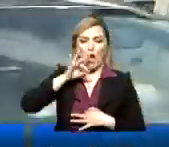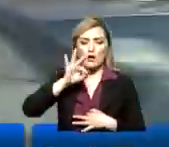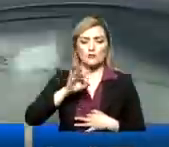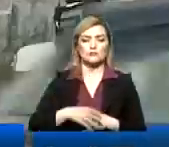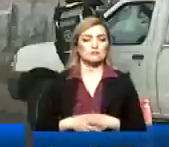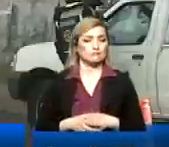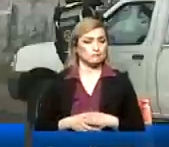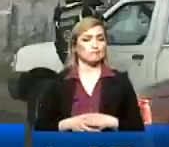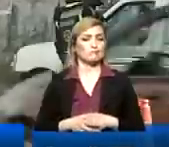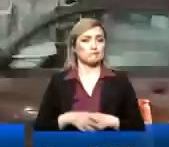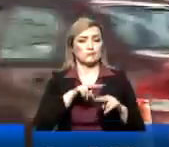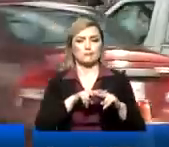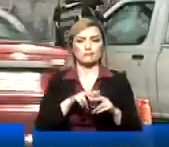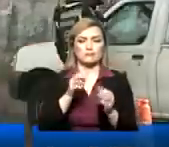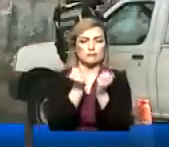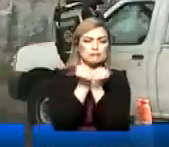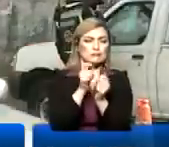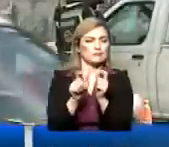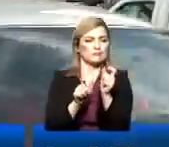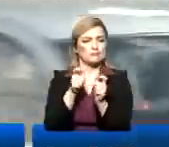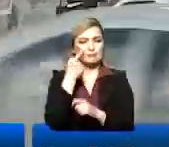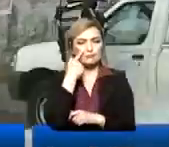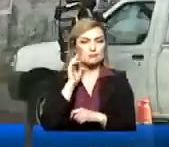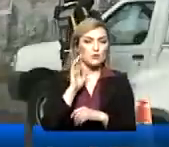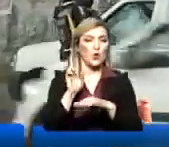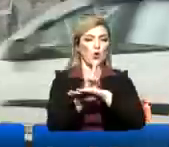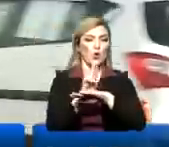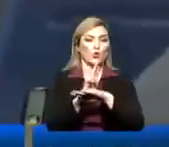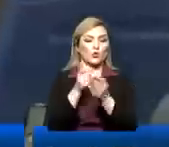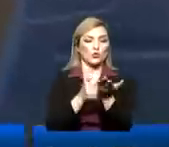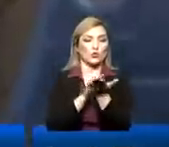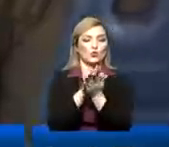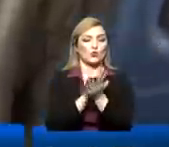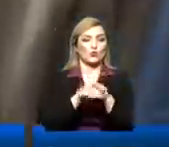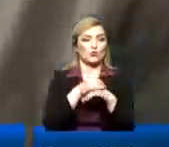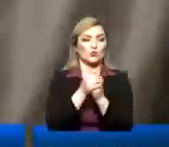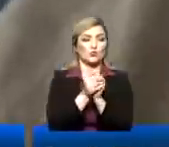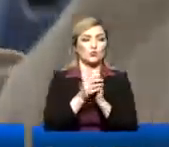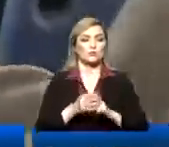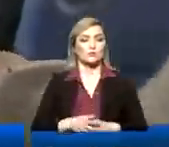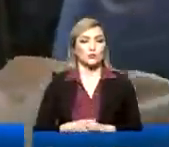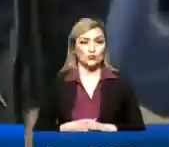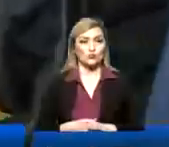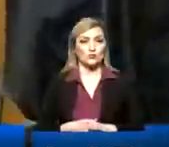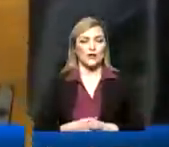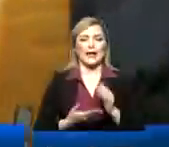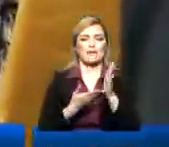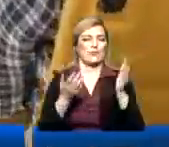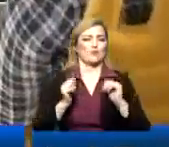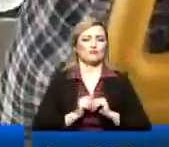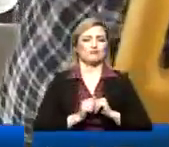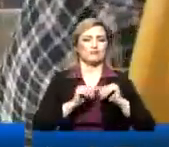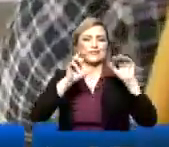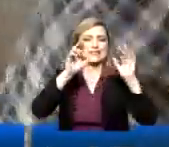estamos verificando, no solo el exceso de pasajeros, sino también la utilización del gel. No obstante, asegura que solo en horas pico en la